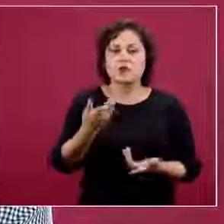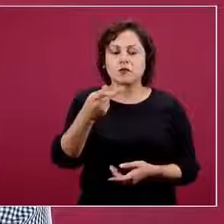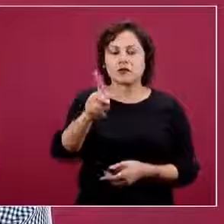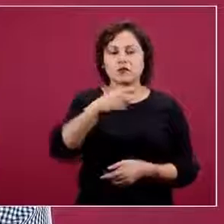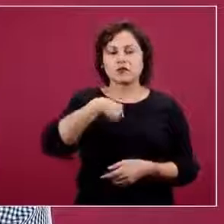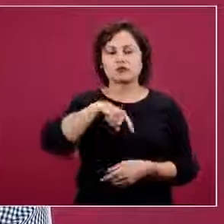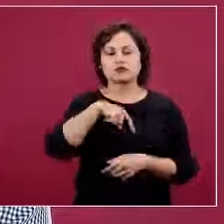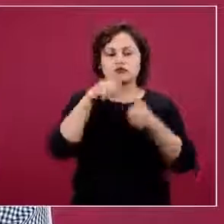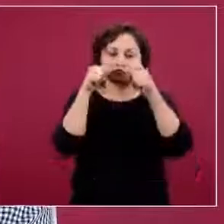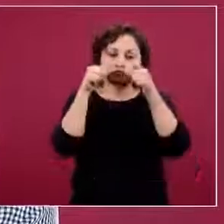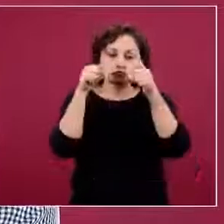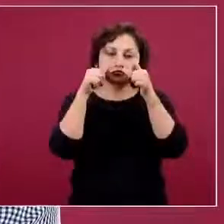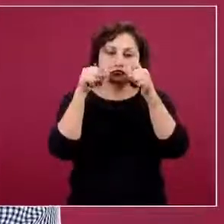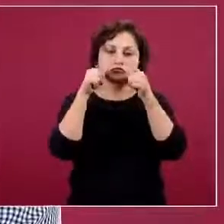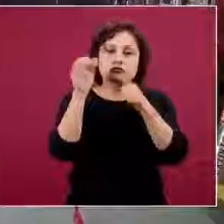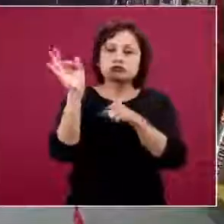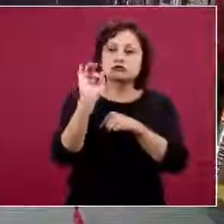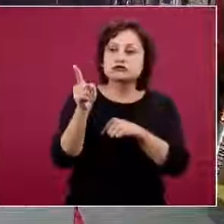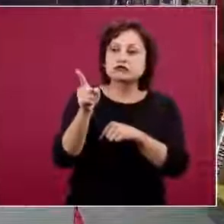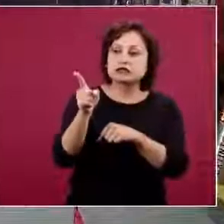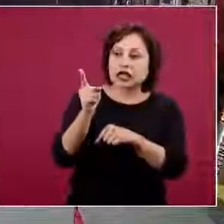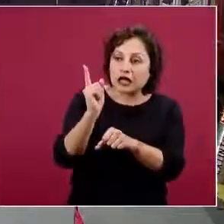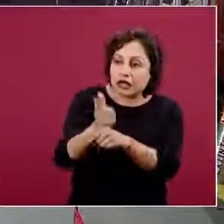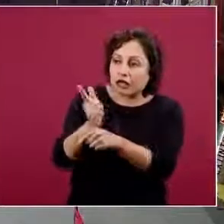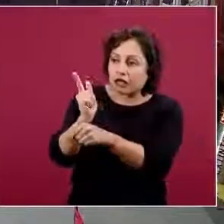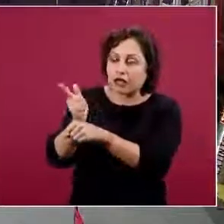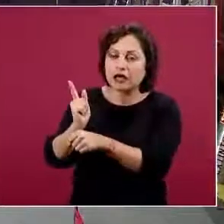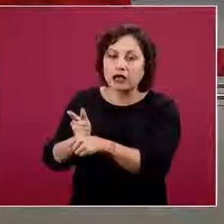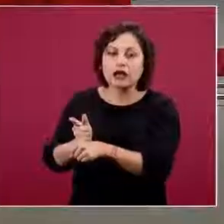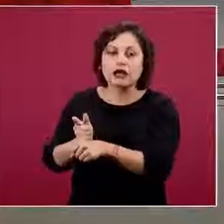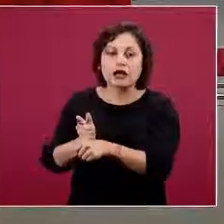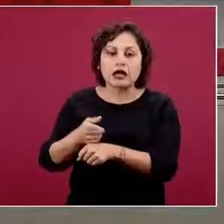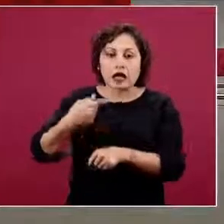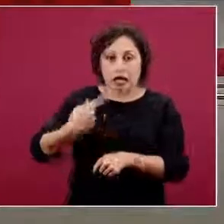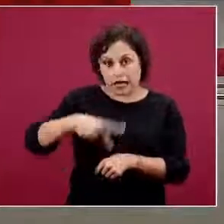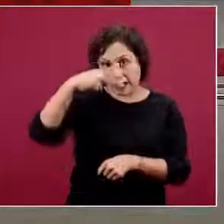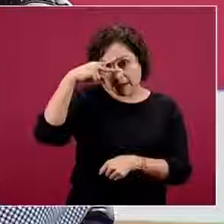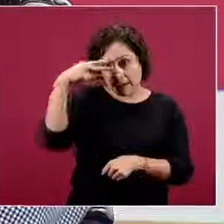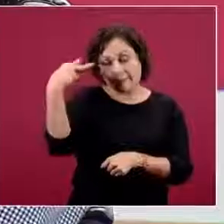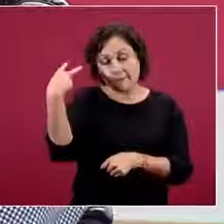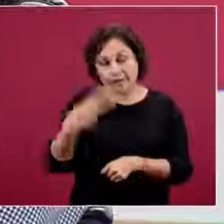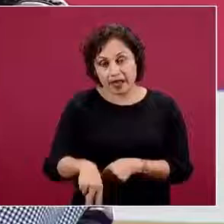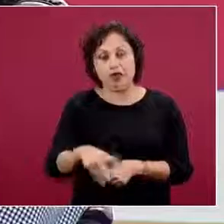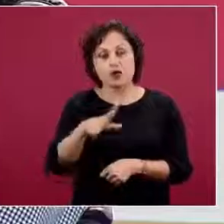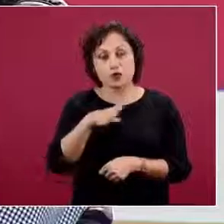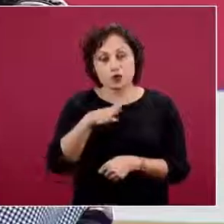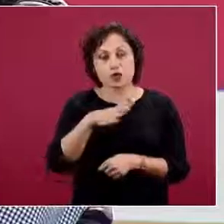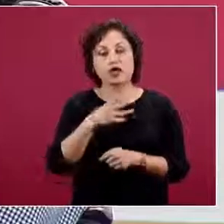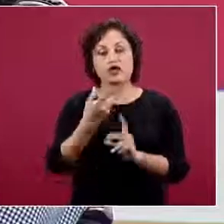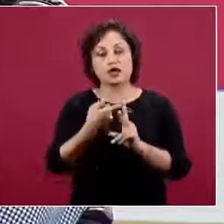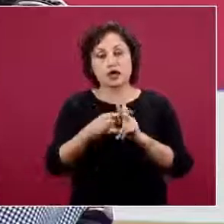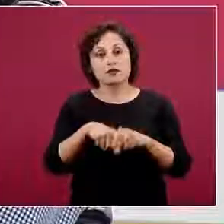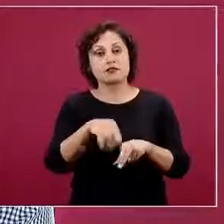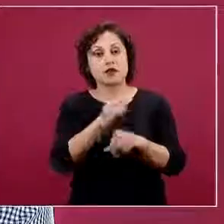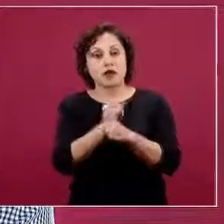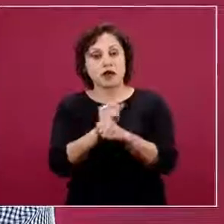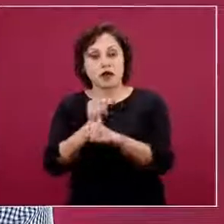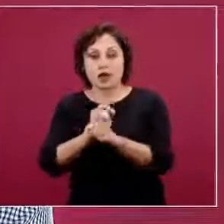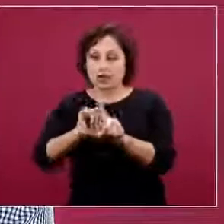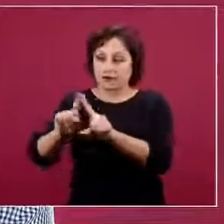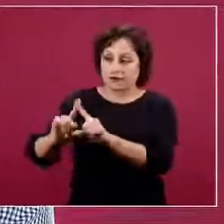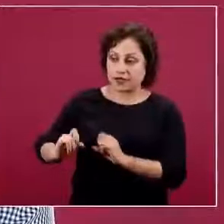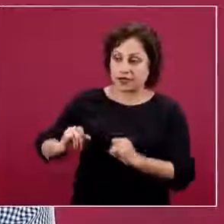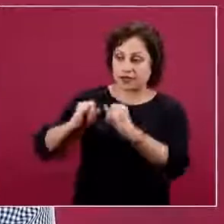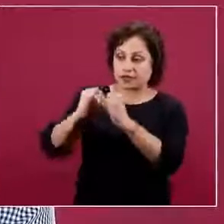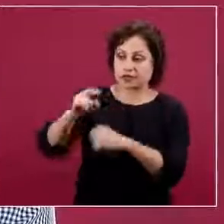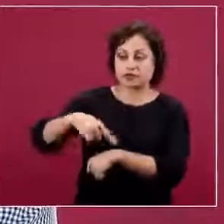primeras publicaciones, inclusive dado que son ensayos que se llevan en México y con la colaboración de actores institucionales, pues